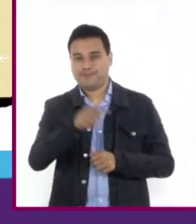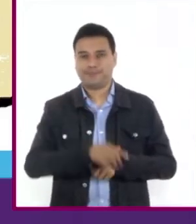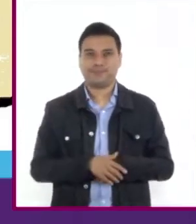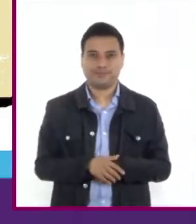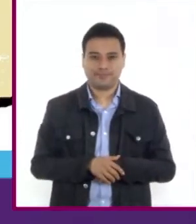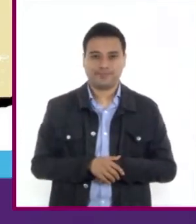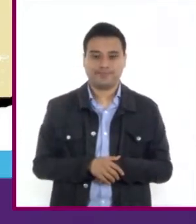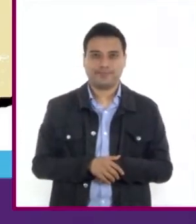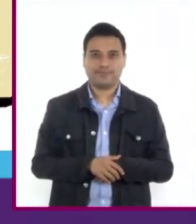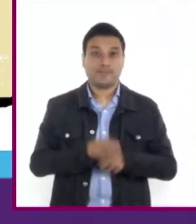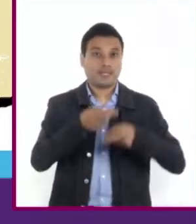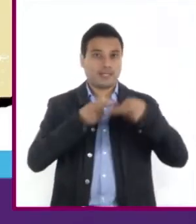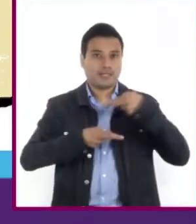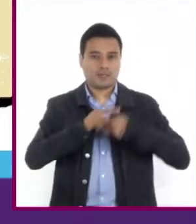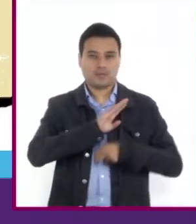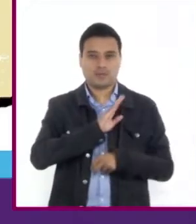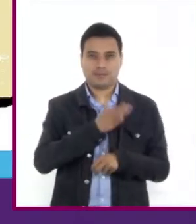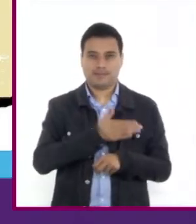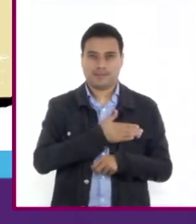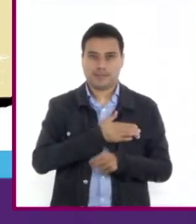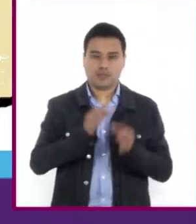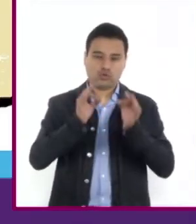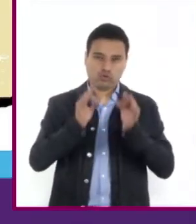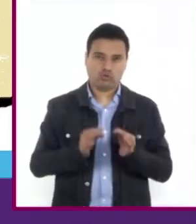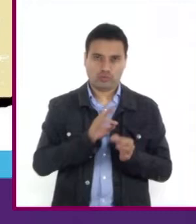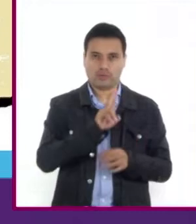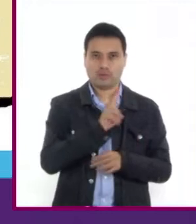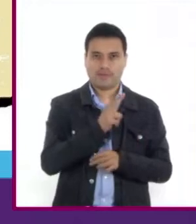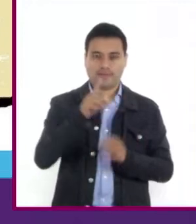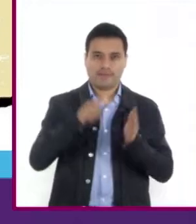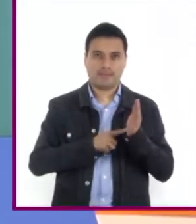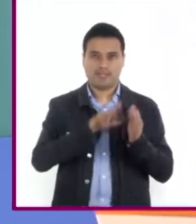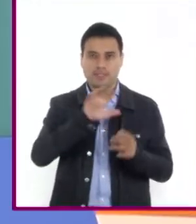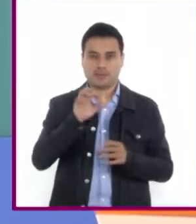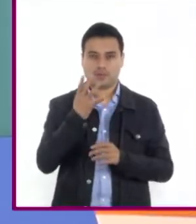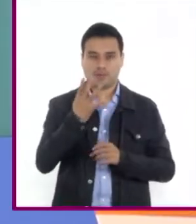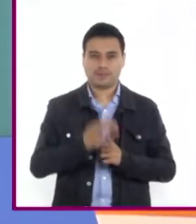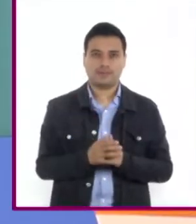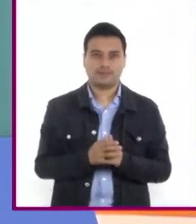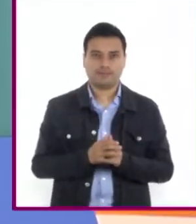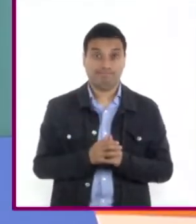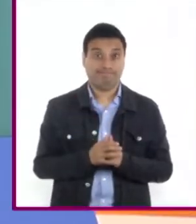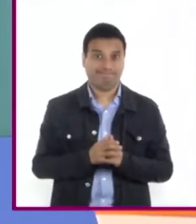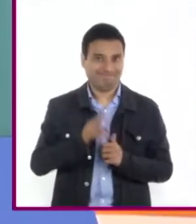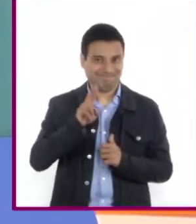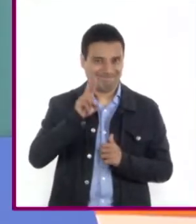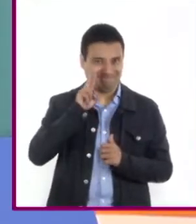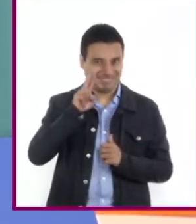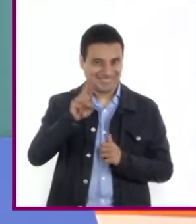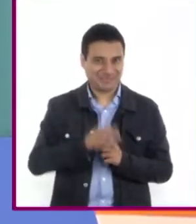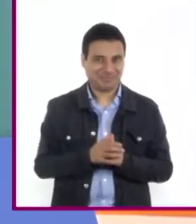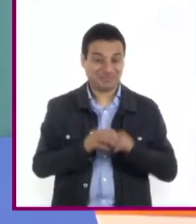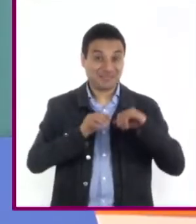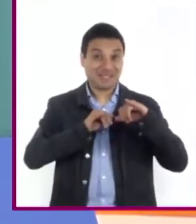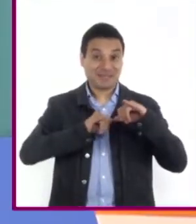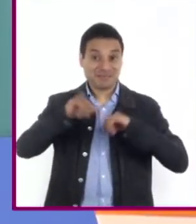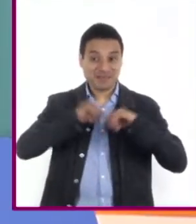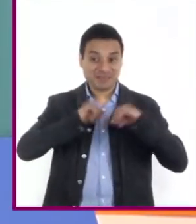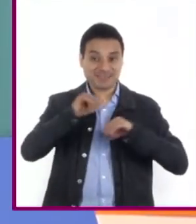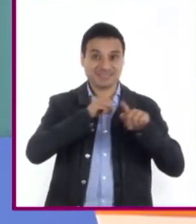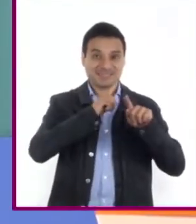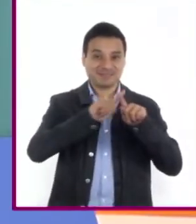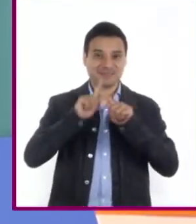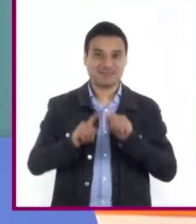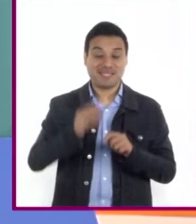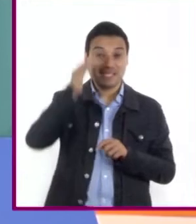Centroamérica. Regresó a España en noviembre de 1504. Seguramente observaste en los mapas de los